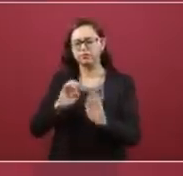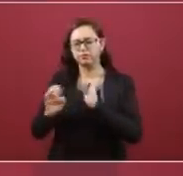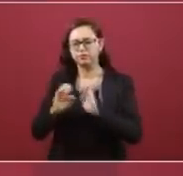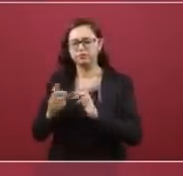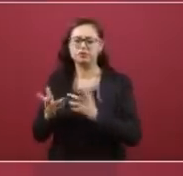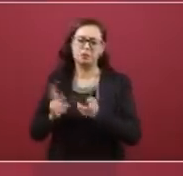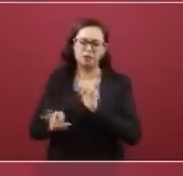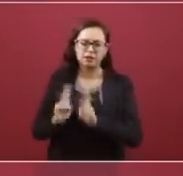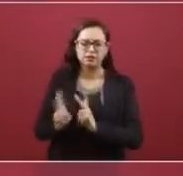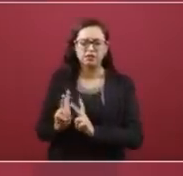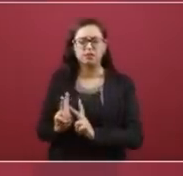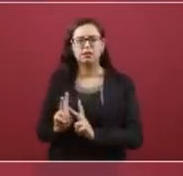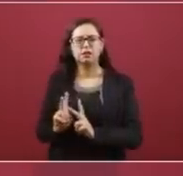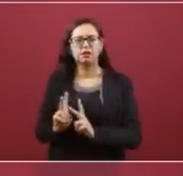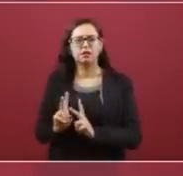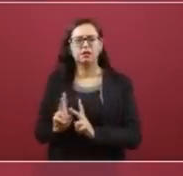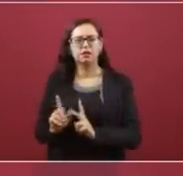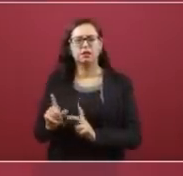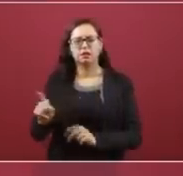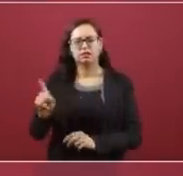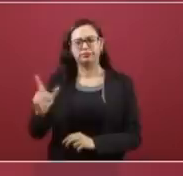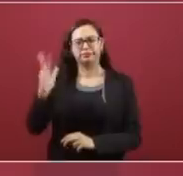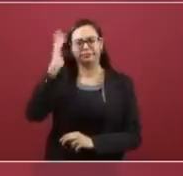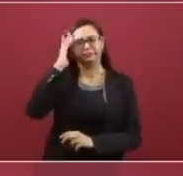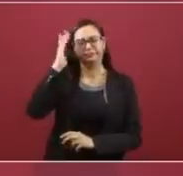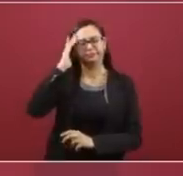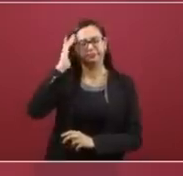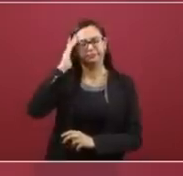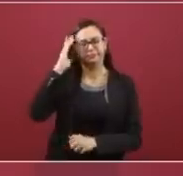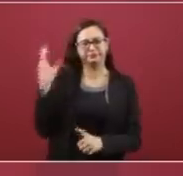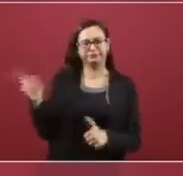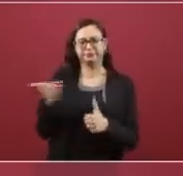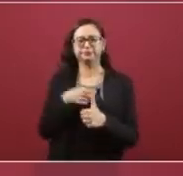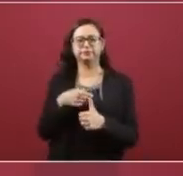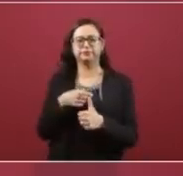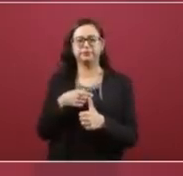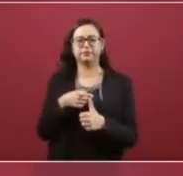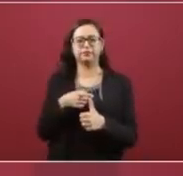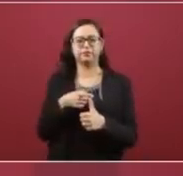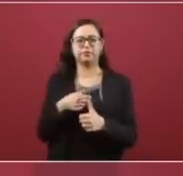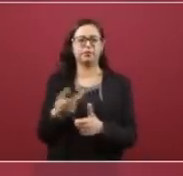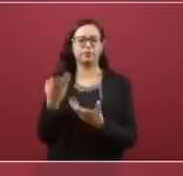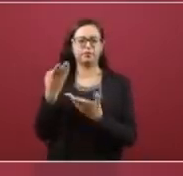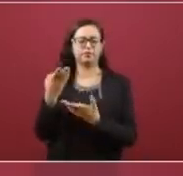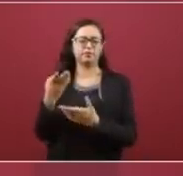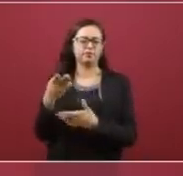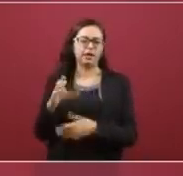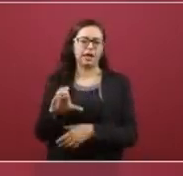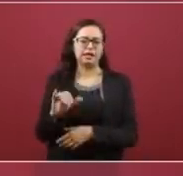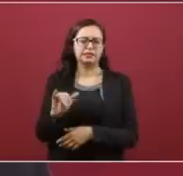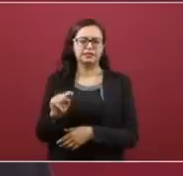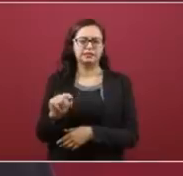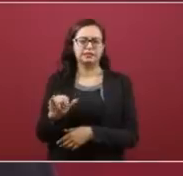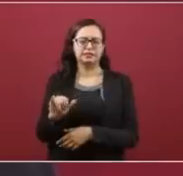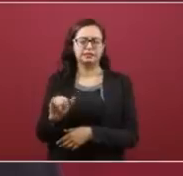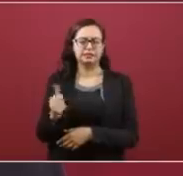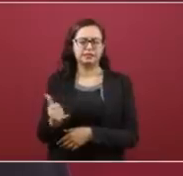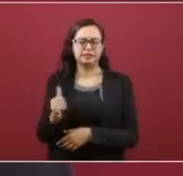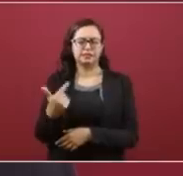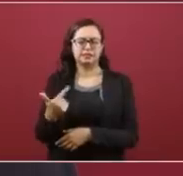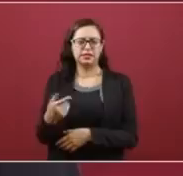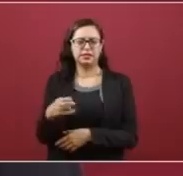em gerente principal de Citigroup, porque